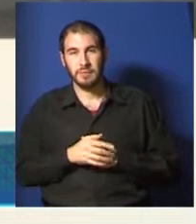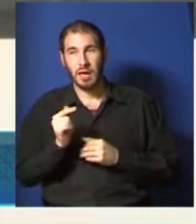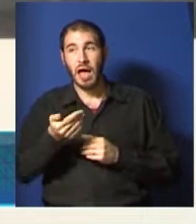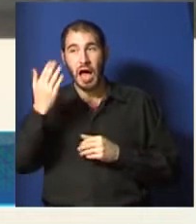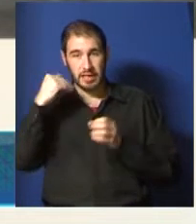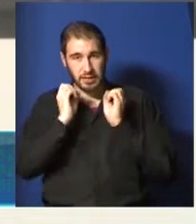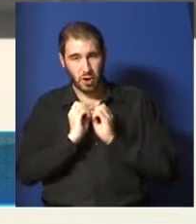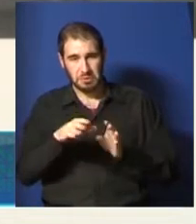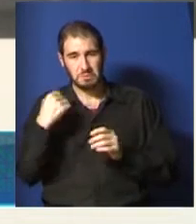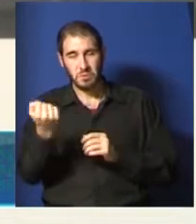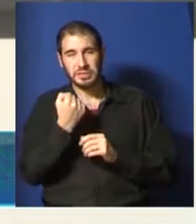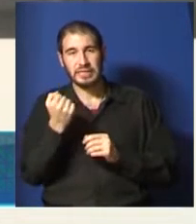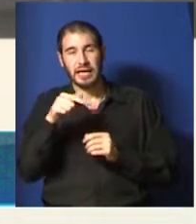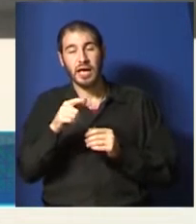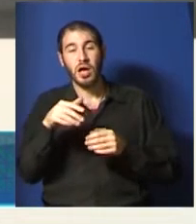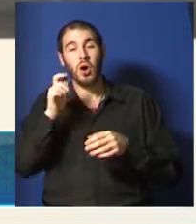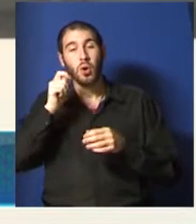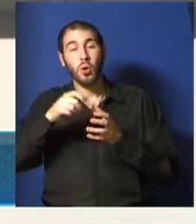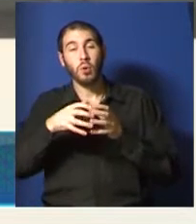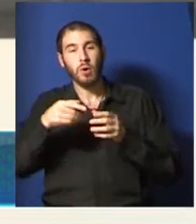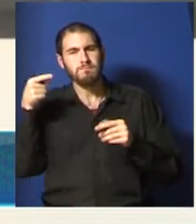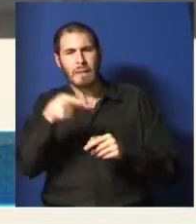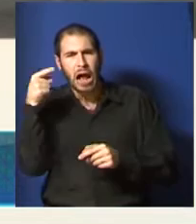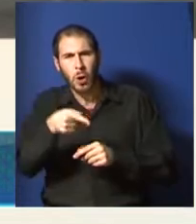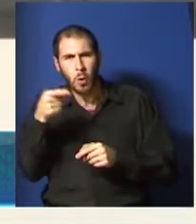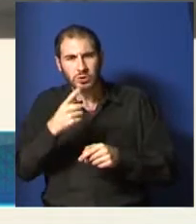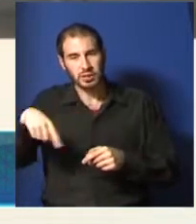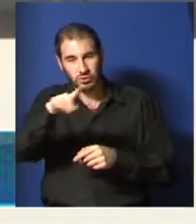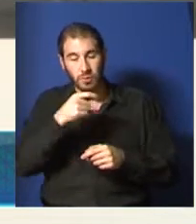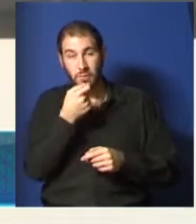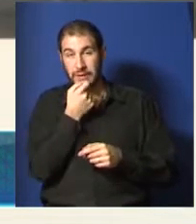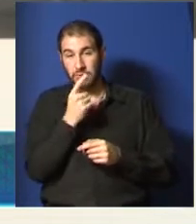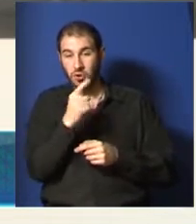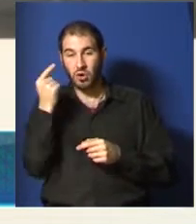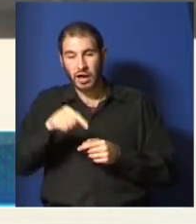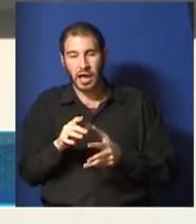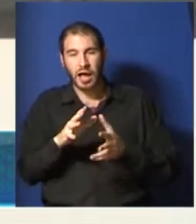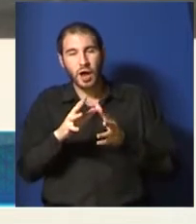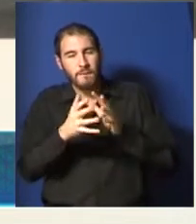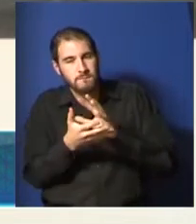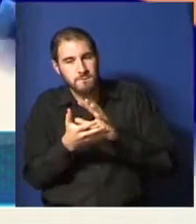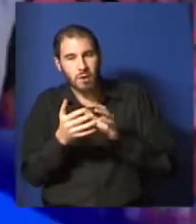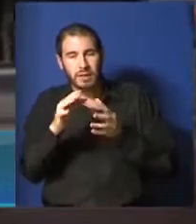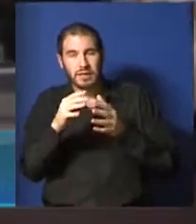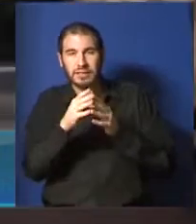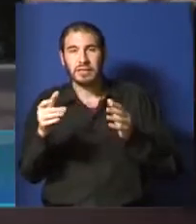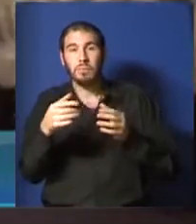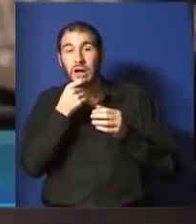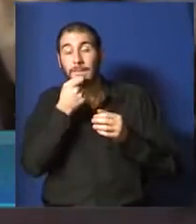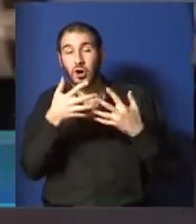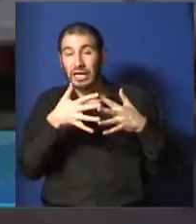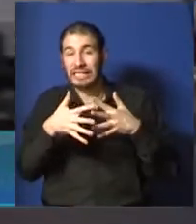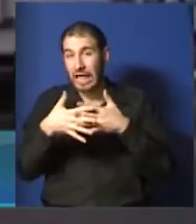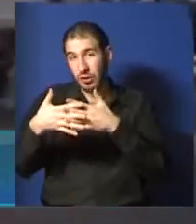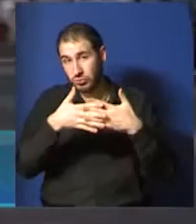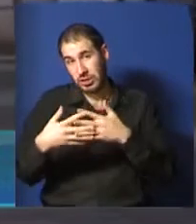originaria fundamentalmente del sistema inquisitivo. Porque si nosotros miramos sistemas como el de Estados Unidos, que es